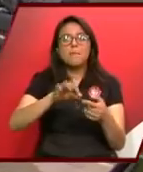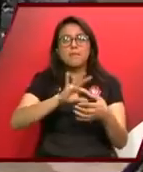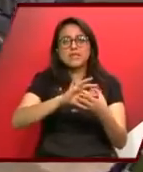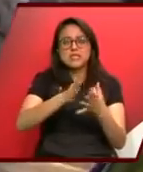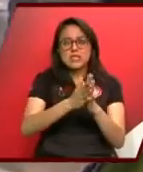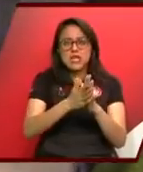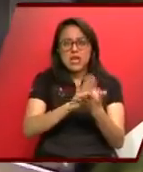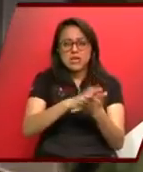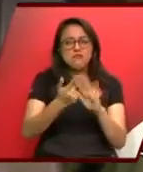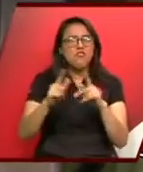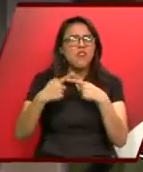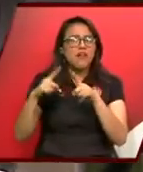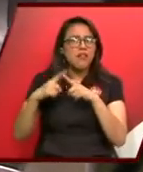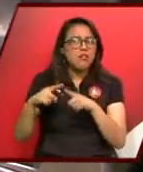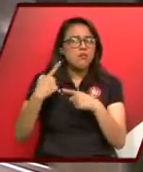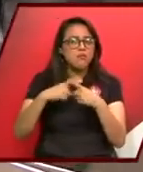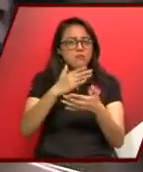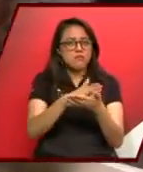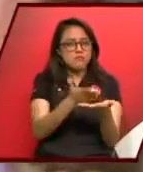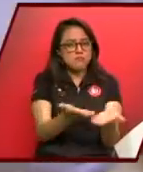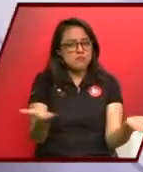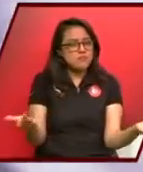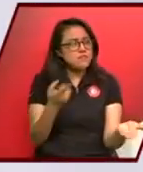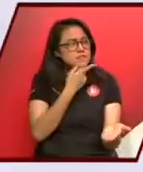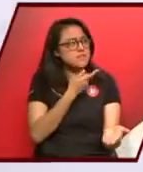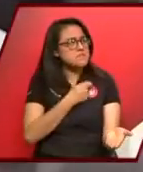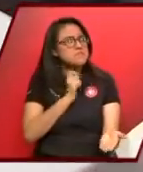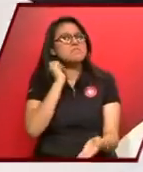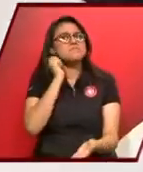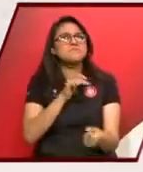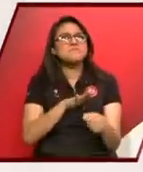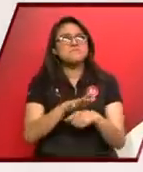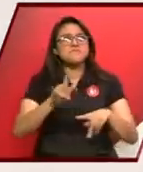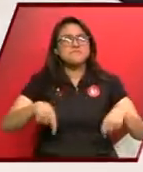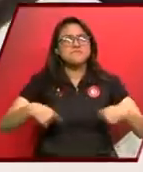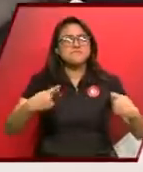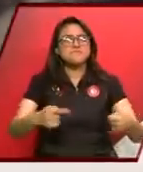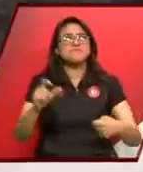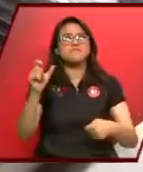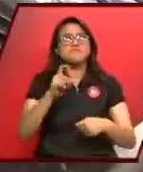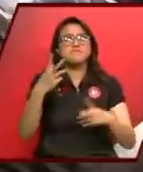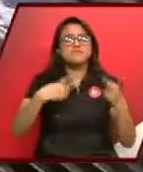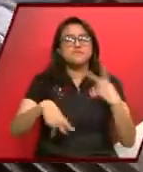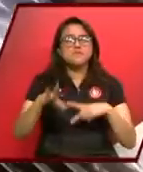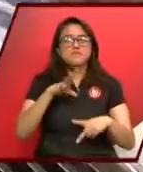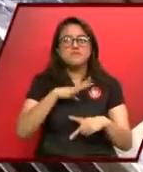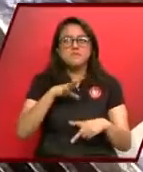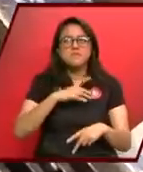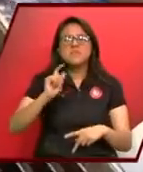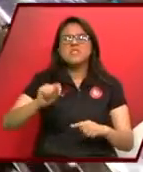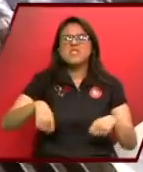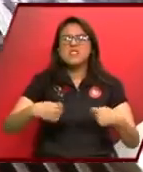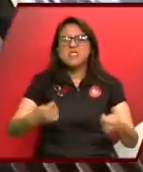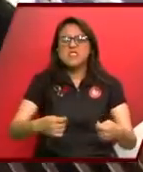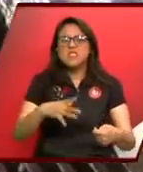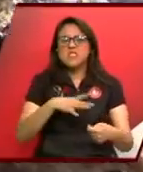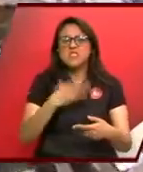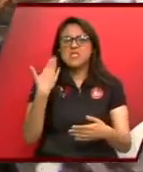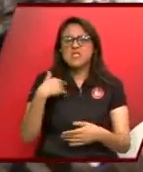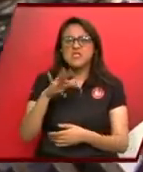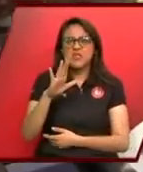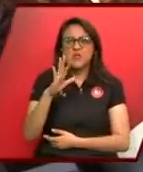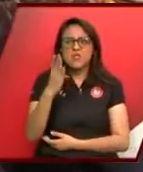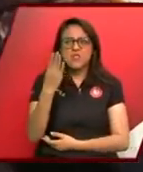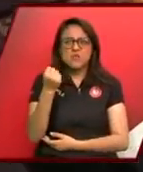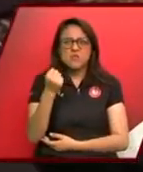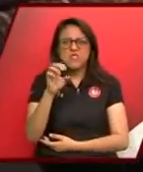arrachera. Toda una gran barra, Cabrio. Platíqueme, ¿cómo es esta tradición? ¿Desde cuándo? Pues aproximadamente este negocio está desde el año del 59,